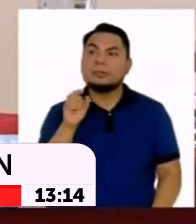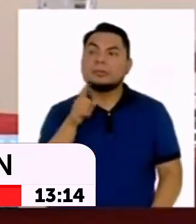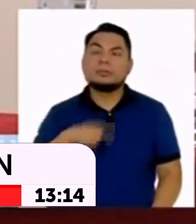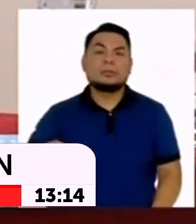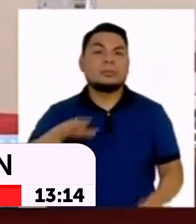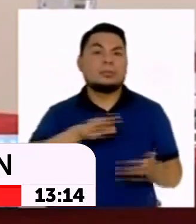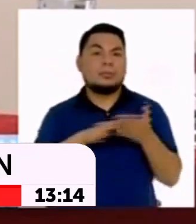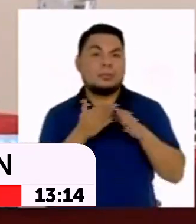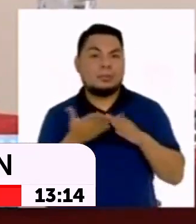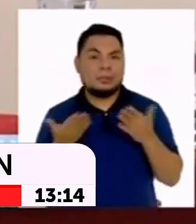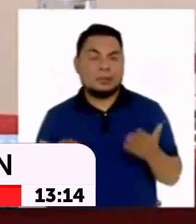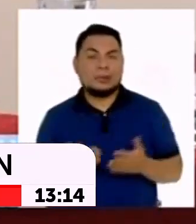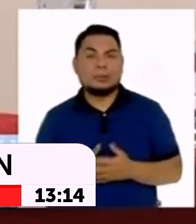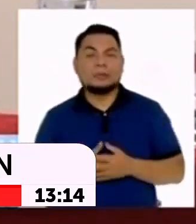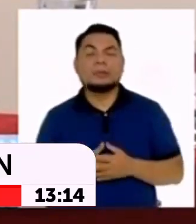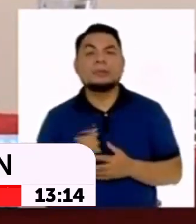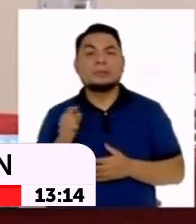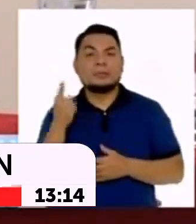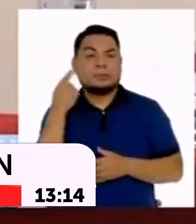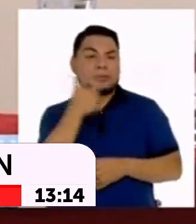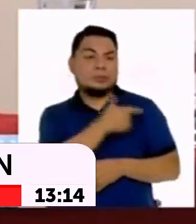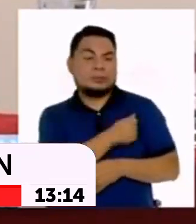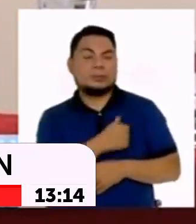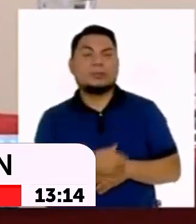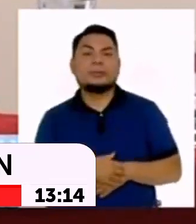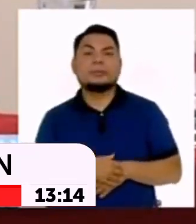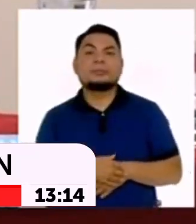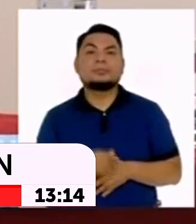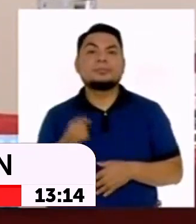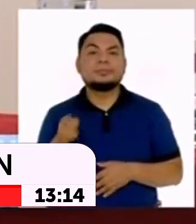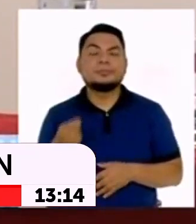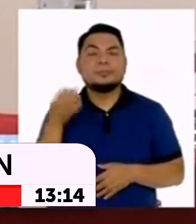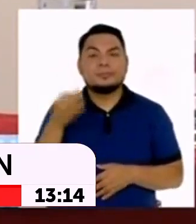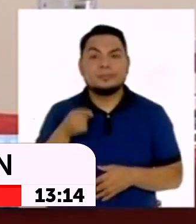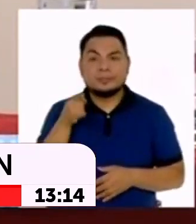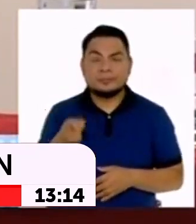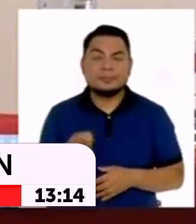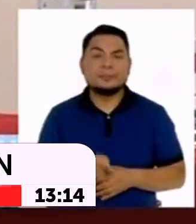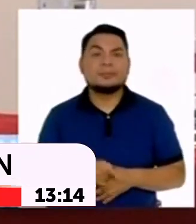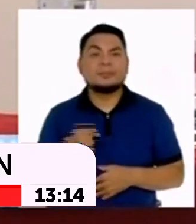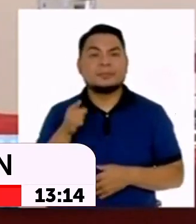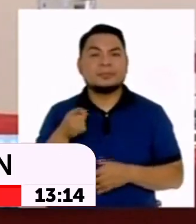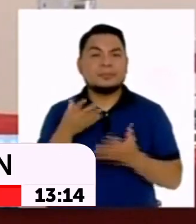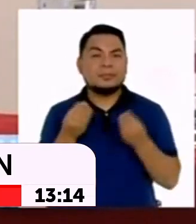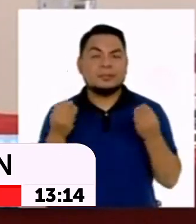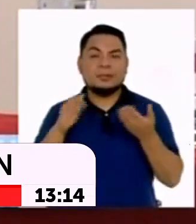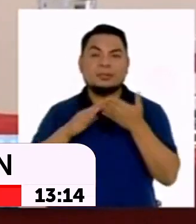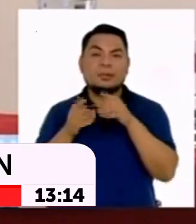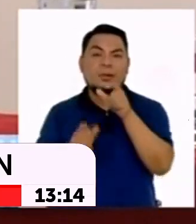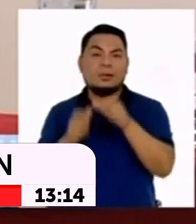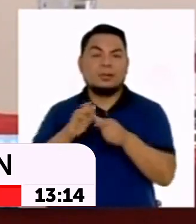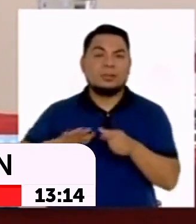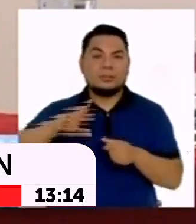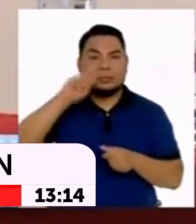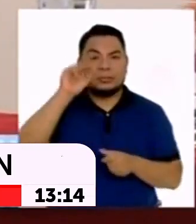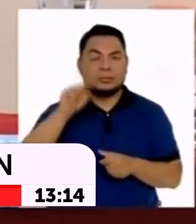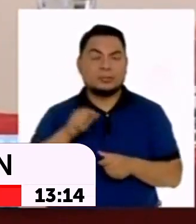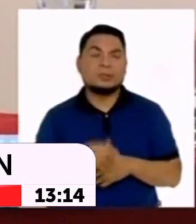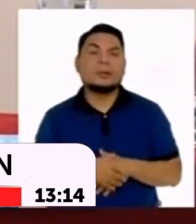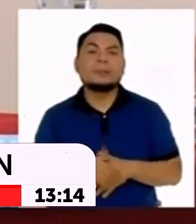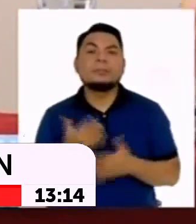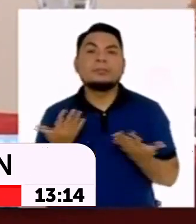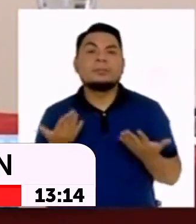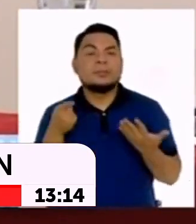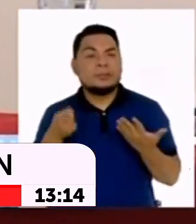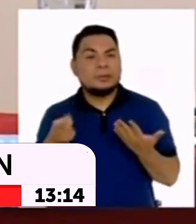87.4% de la población vacunada con primera dosis, lo cual francamente por la densidad poblacional del Perú